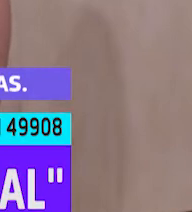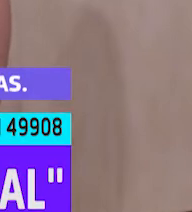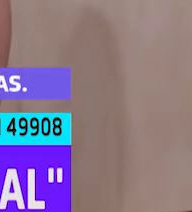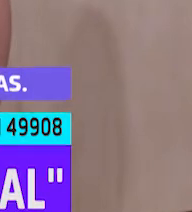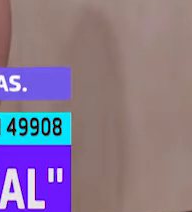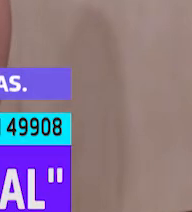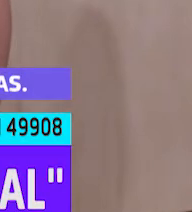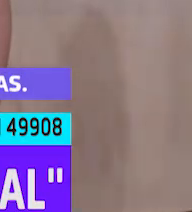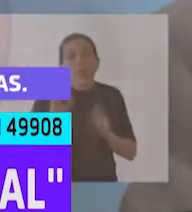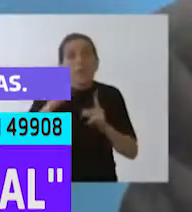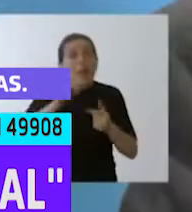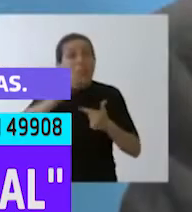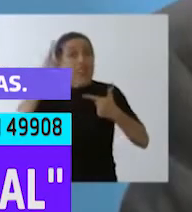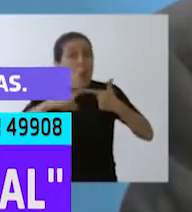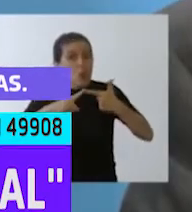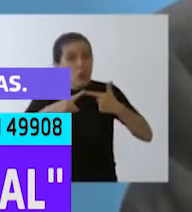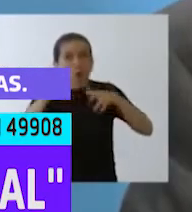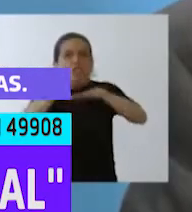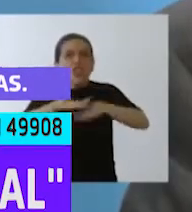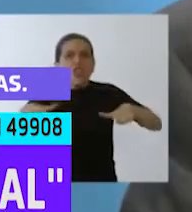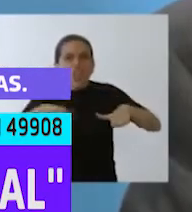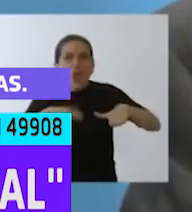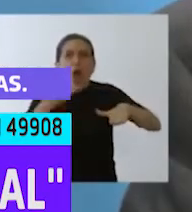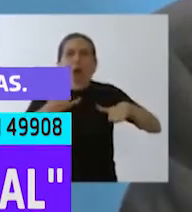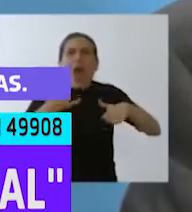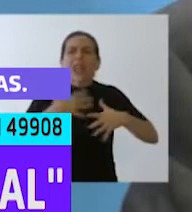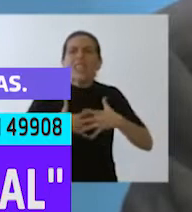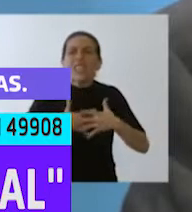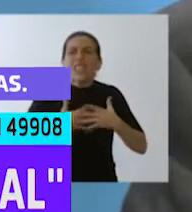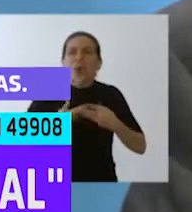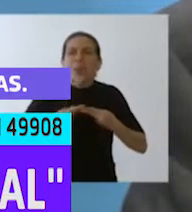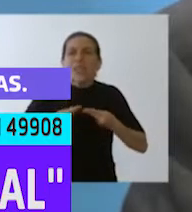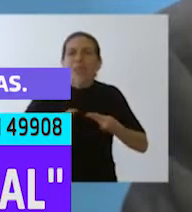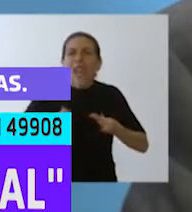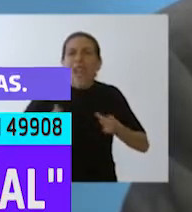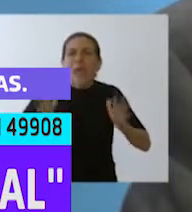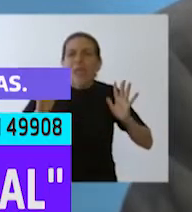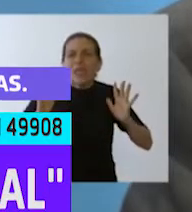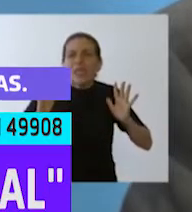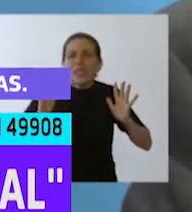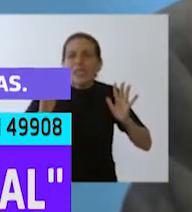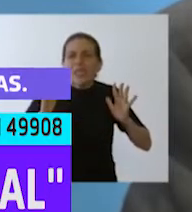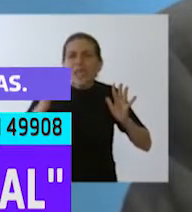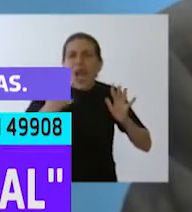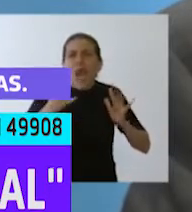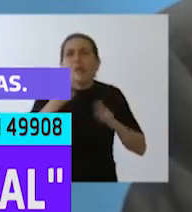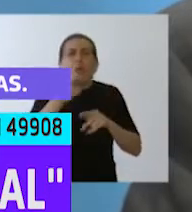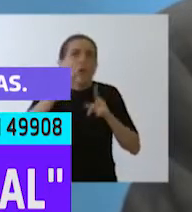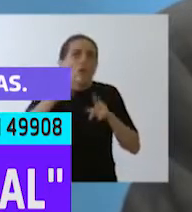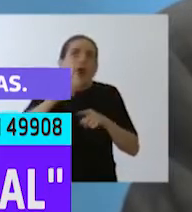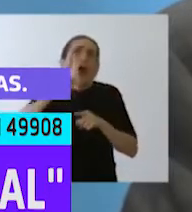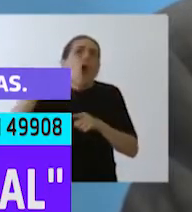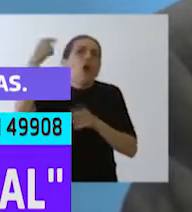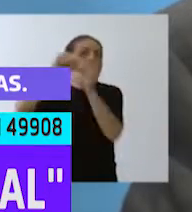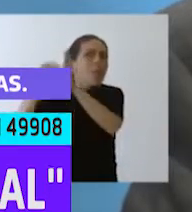con el presidente fue las 3, 4 veces que ustedes vieron. Nosotros trabajamos en la órbita del Ministerio de Salud. Claro. Nuestro referente